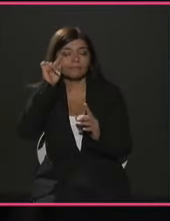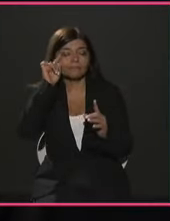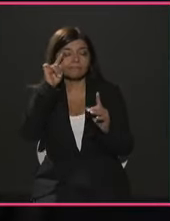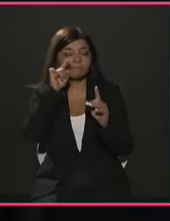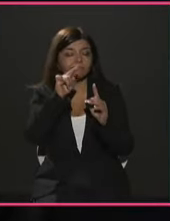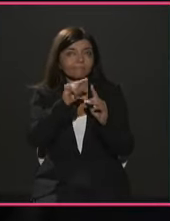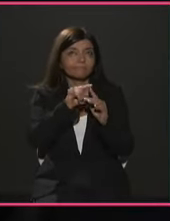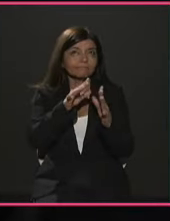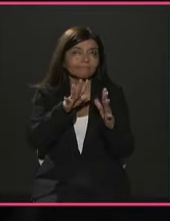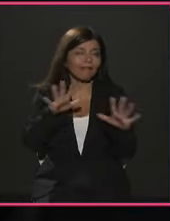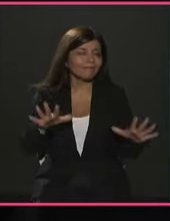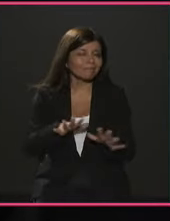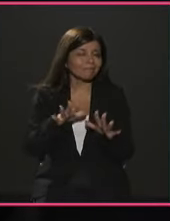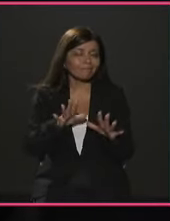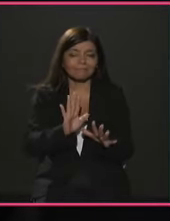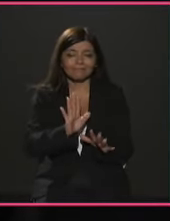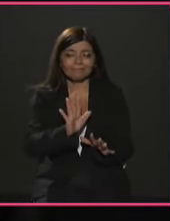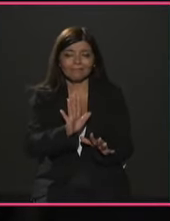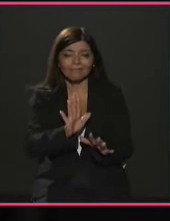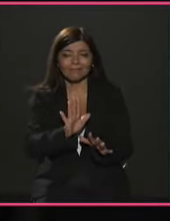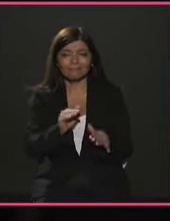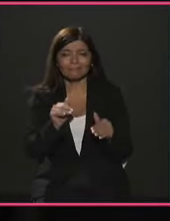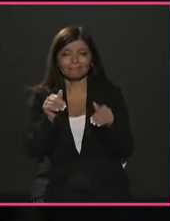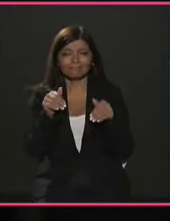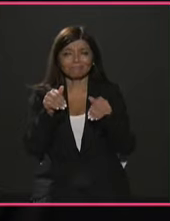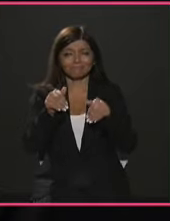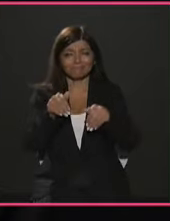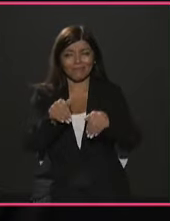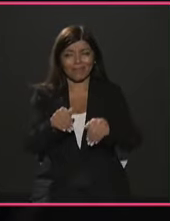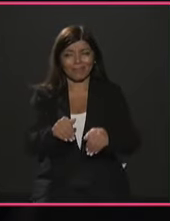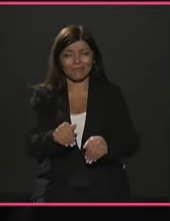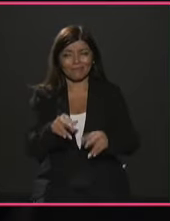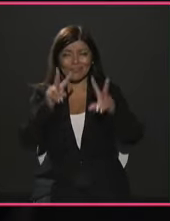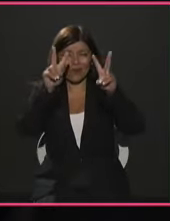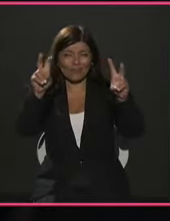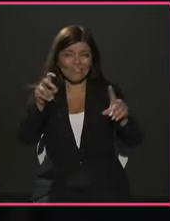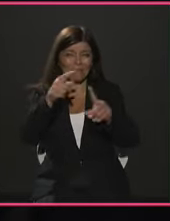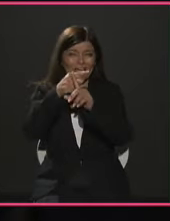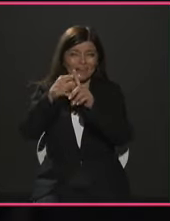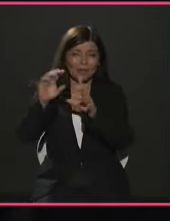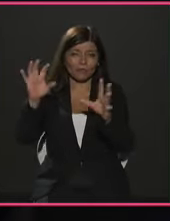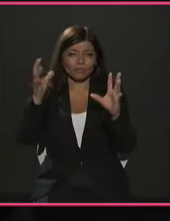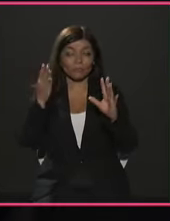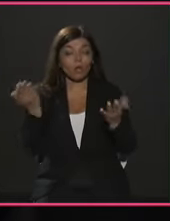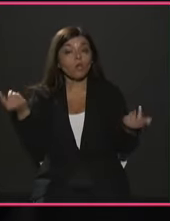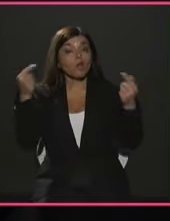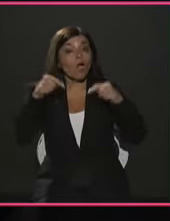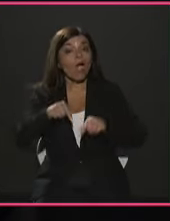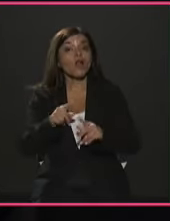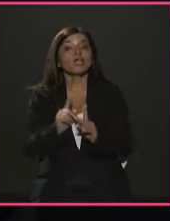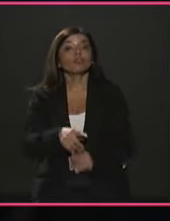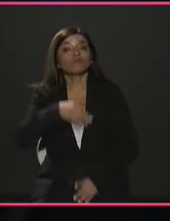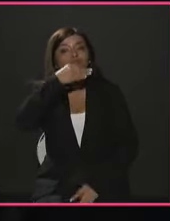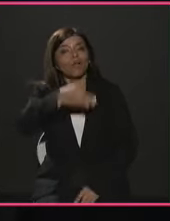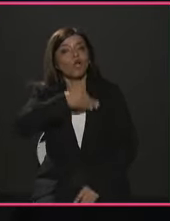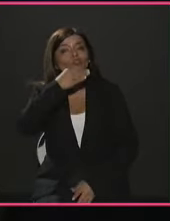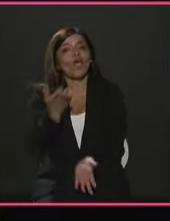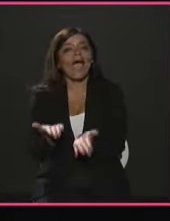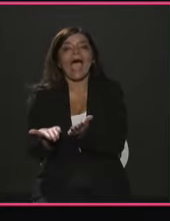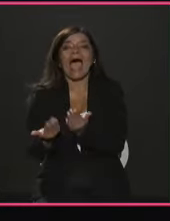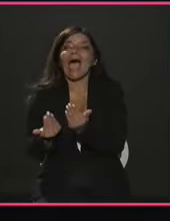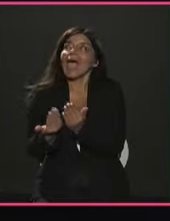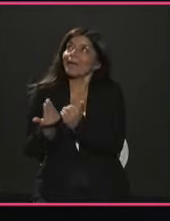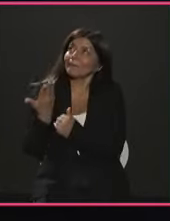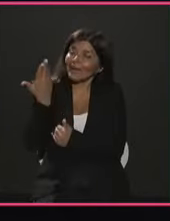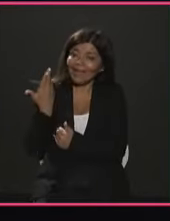más motivante es bastante deprimente a veces pero estoy aquí para hablar de la esperanza y entregar un